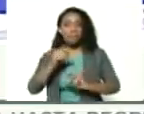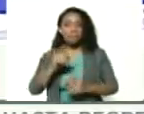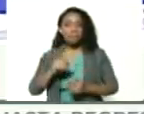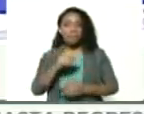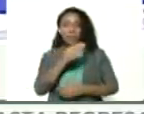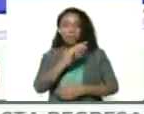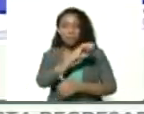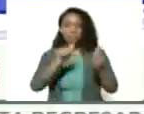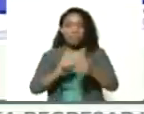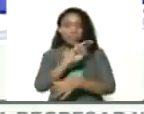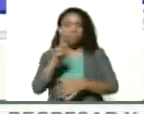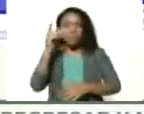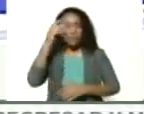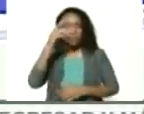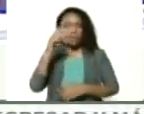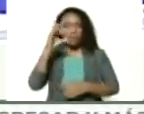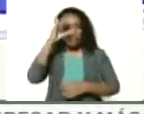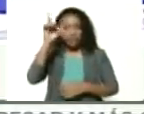visitando